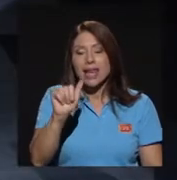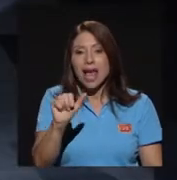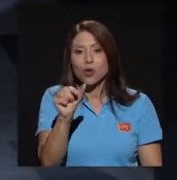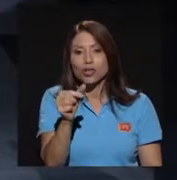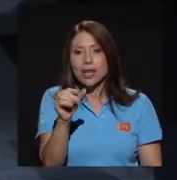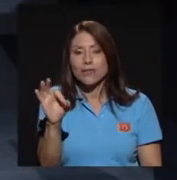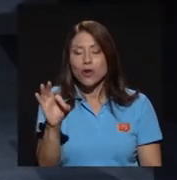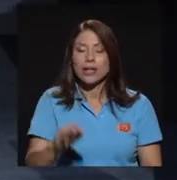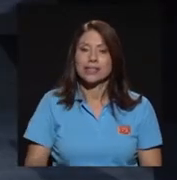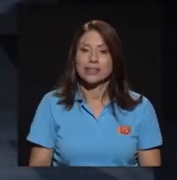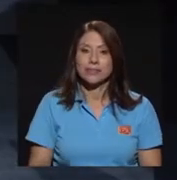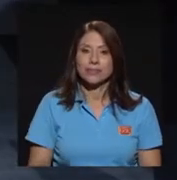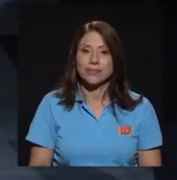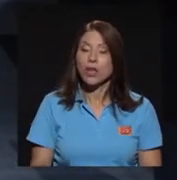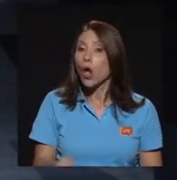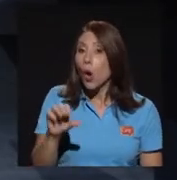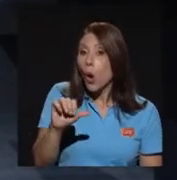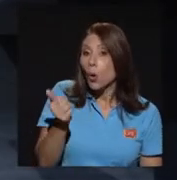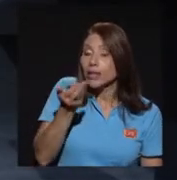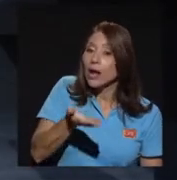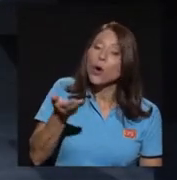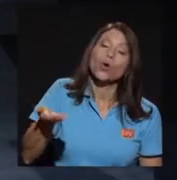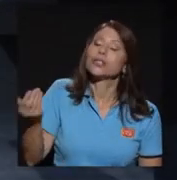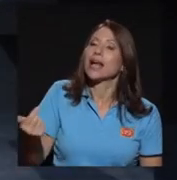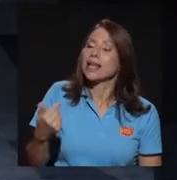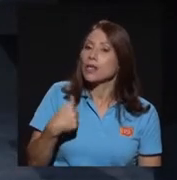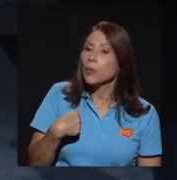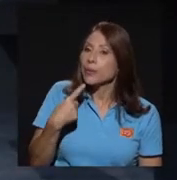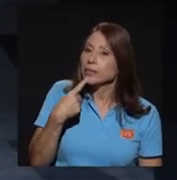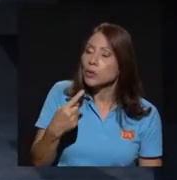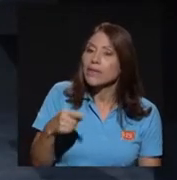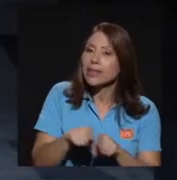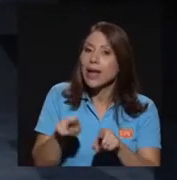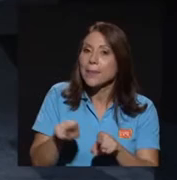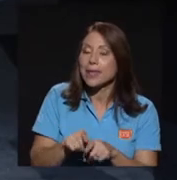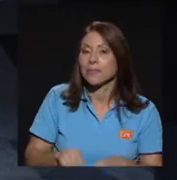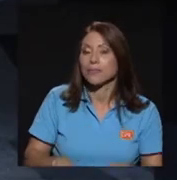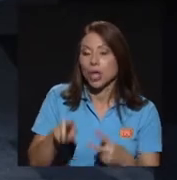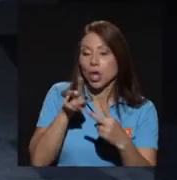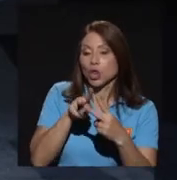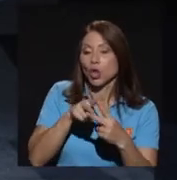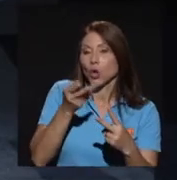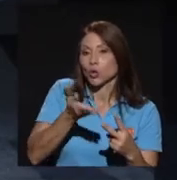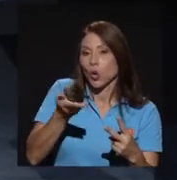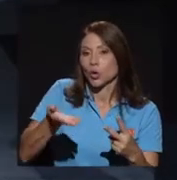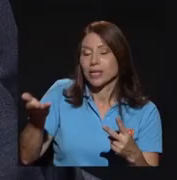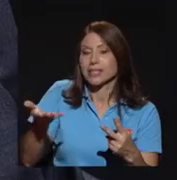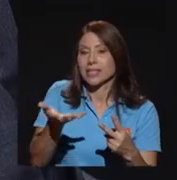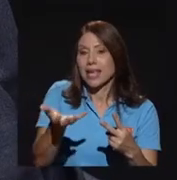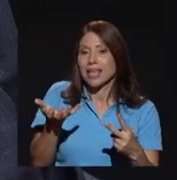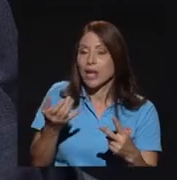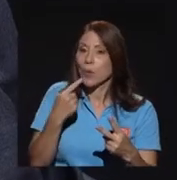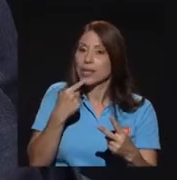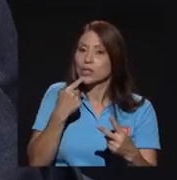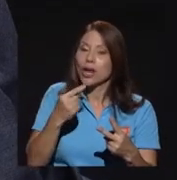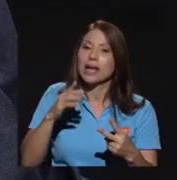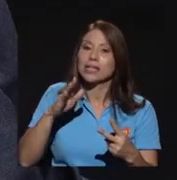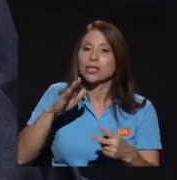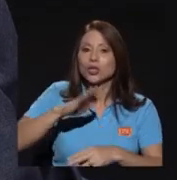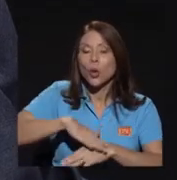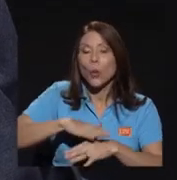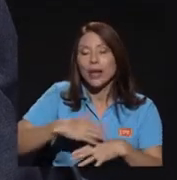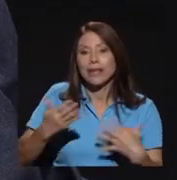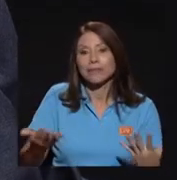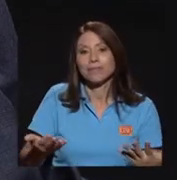otra otra cosa que mencionaba también era que dos cosas que quiero mencionar de la de la parquedad que tenía